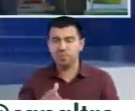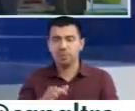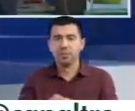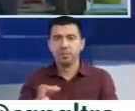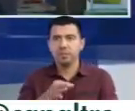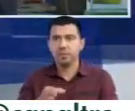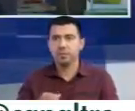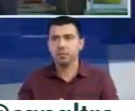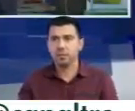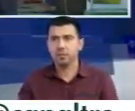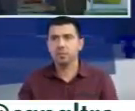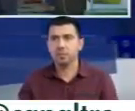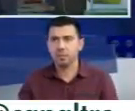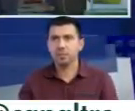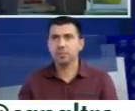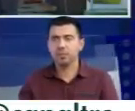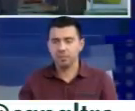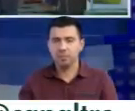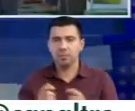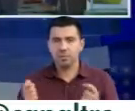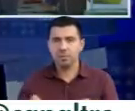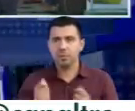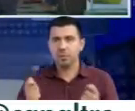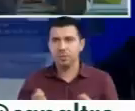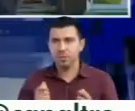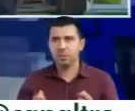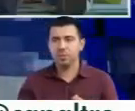siguen promoviendo este tipo de